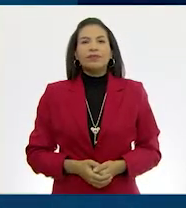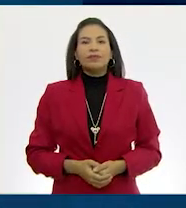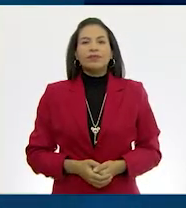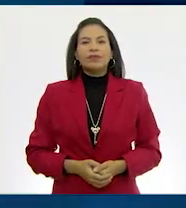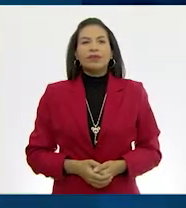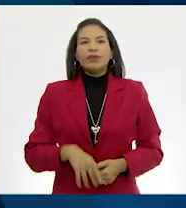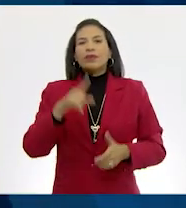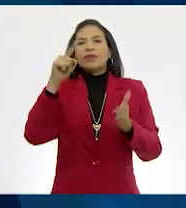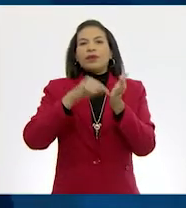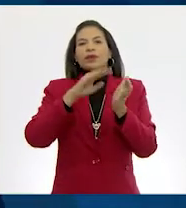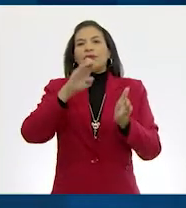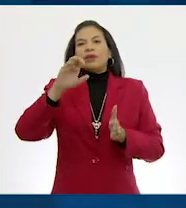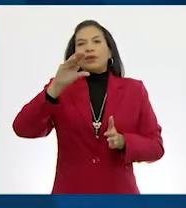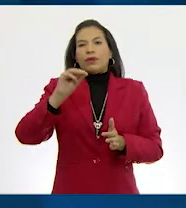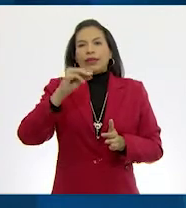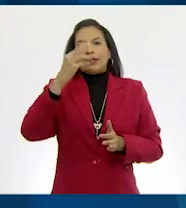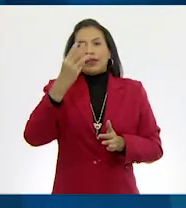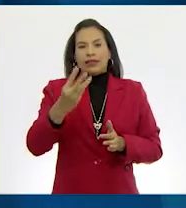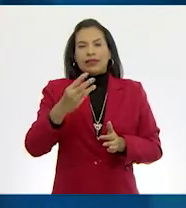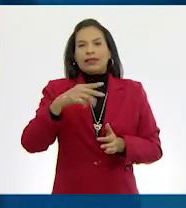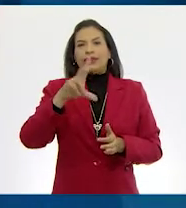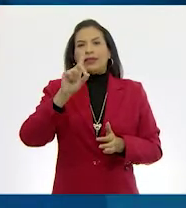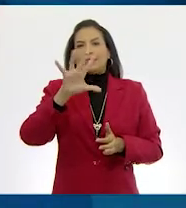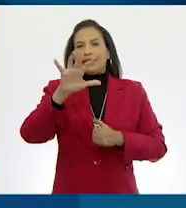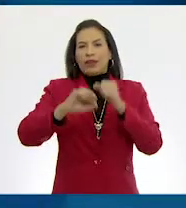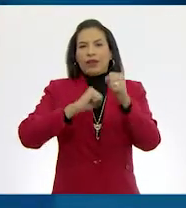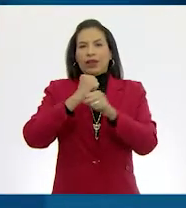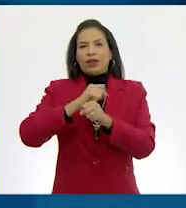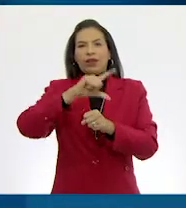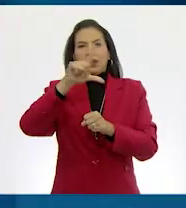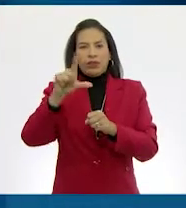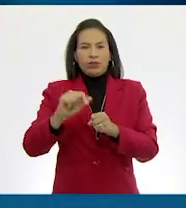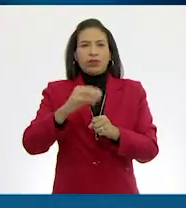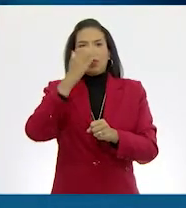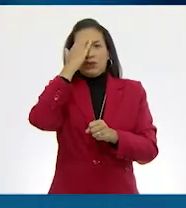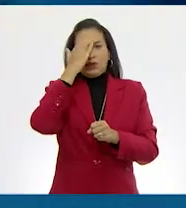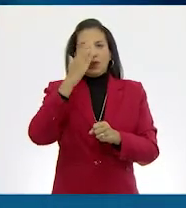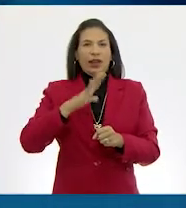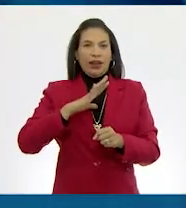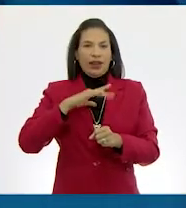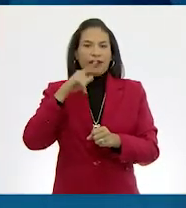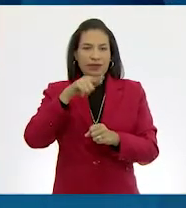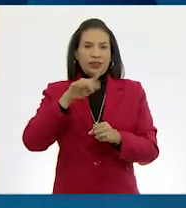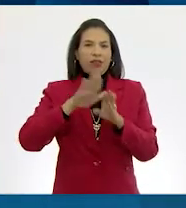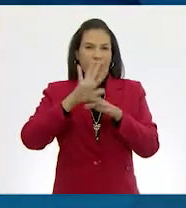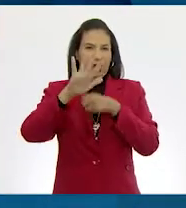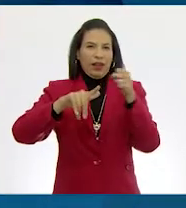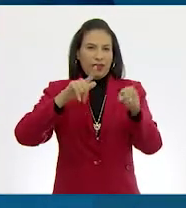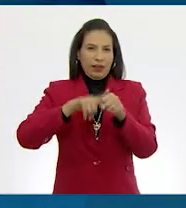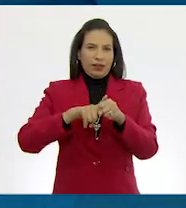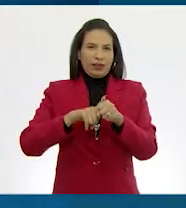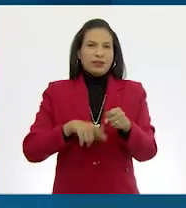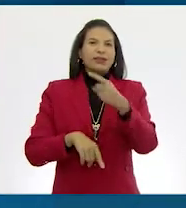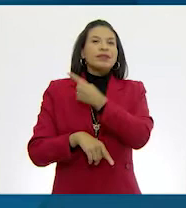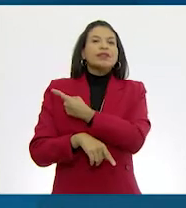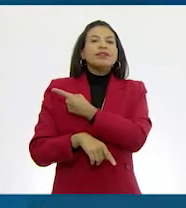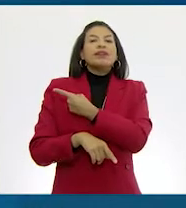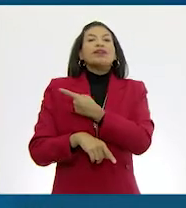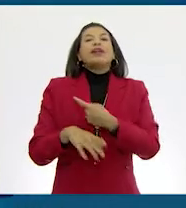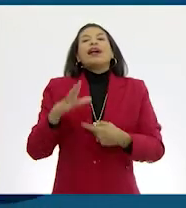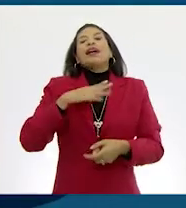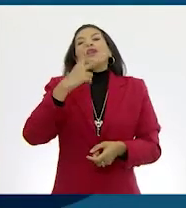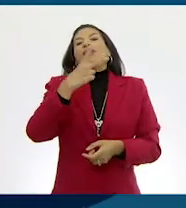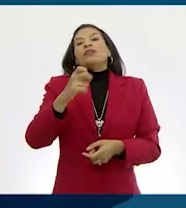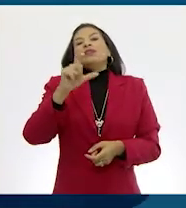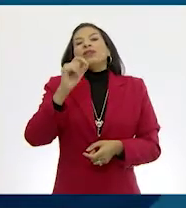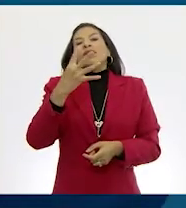en 1993 35 años después de que se conocieran la existencia de la vaquita marina se estimó que había